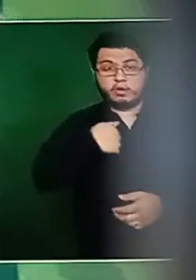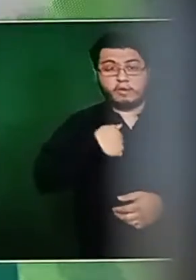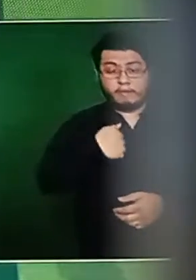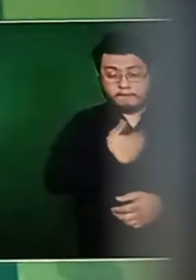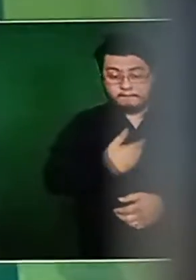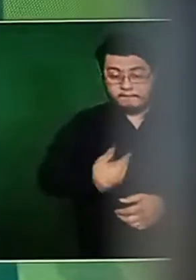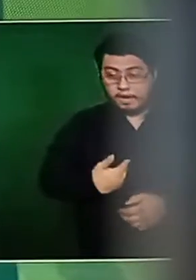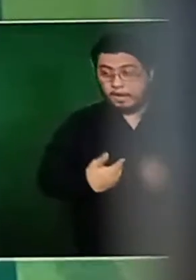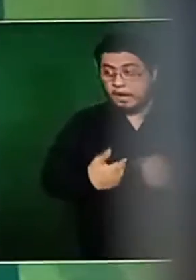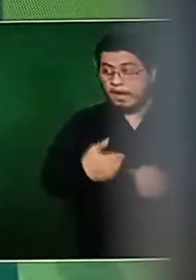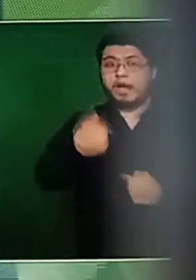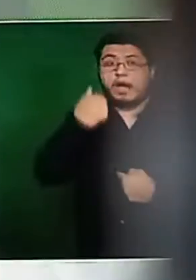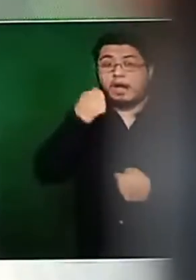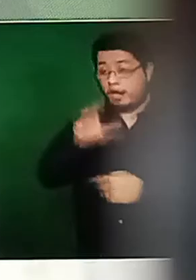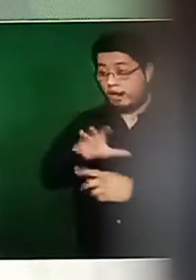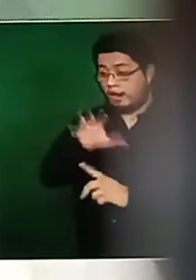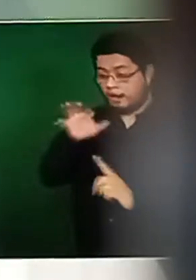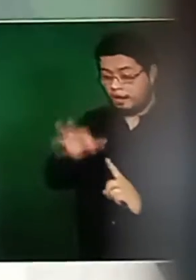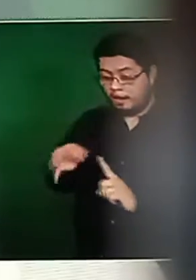entre muchas cosas,